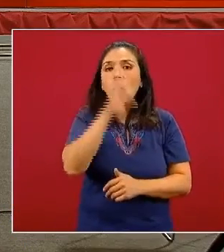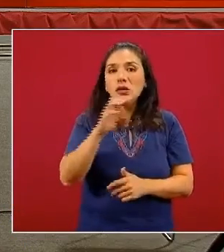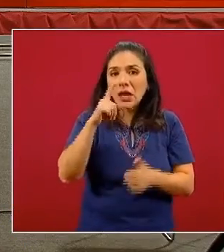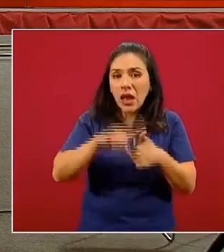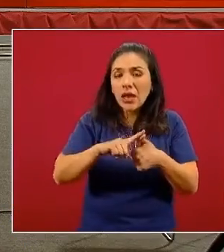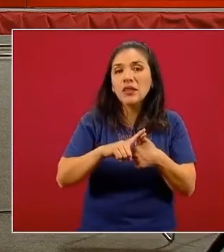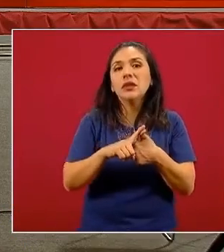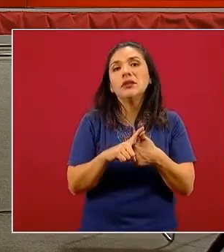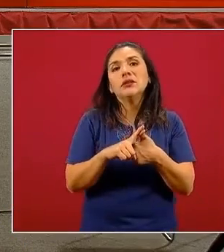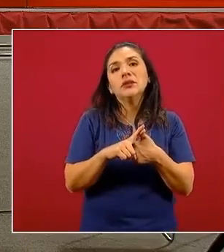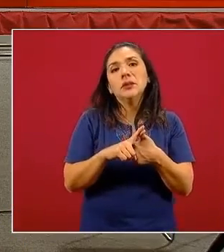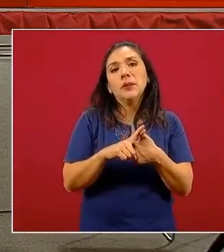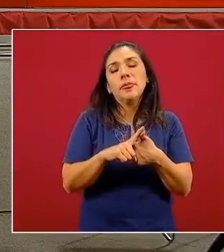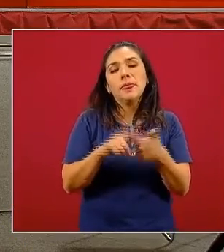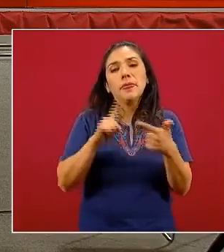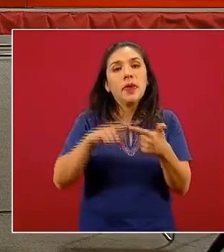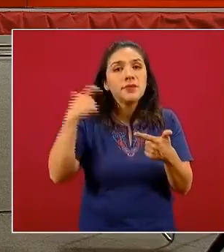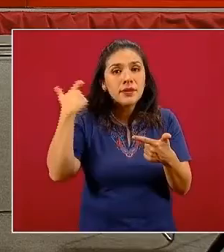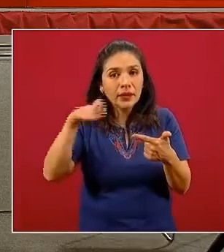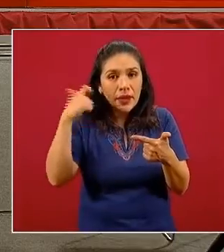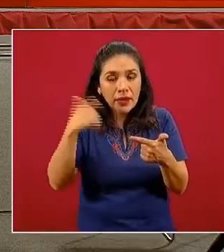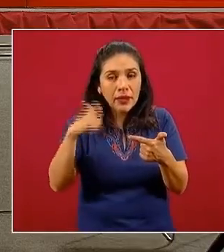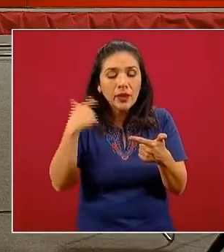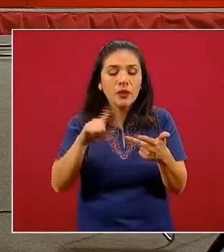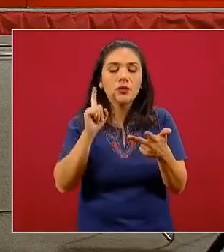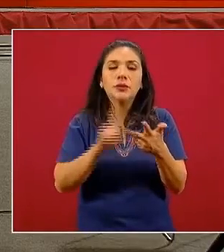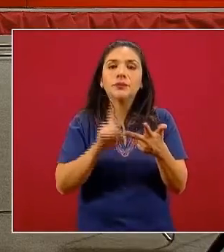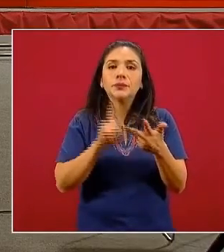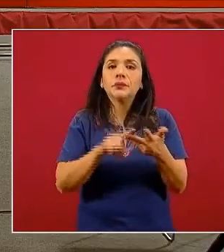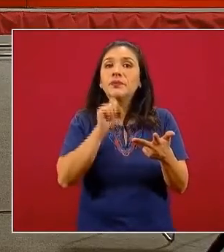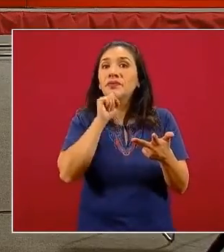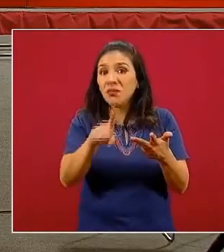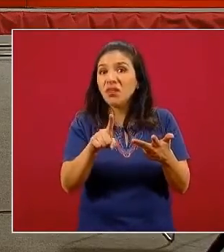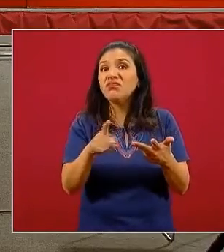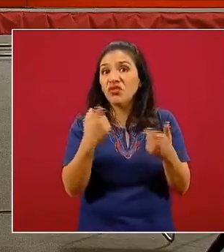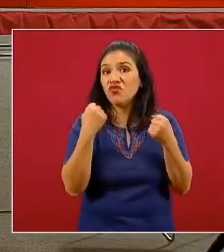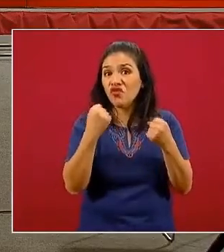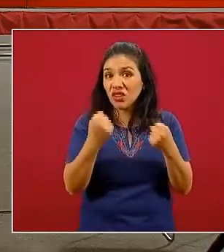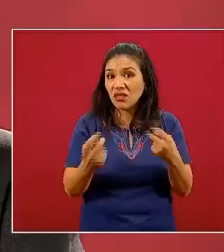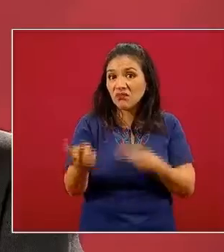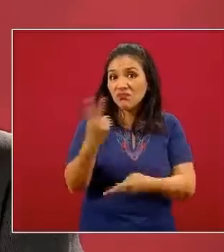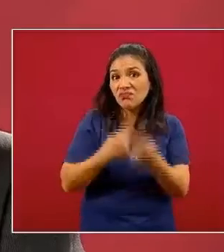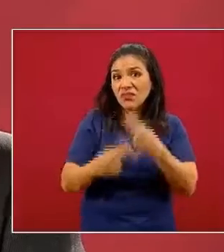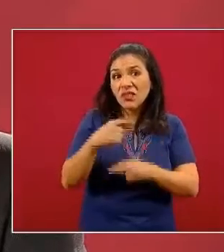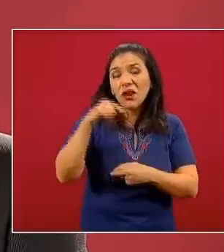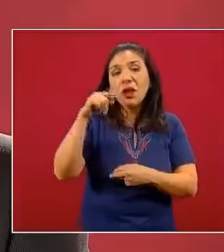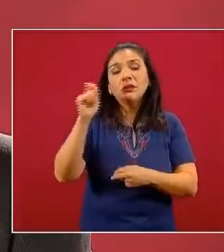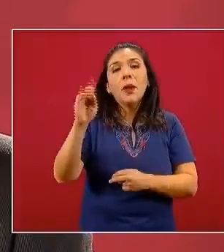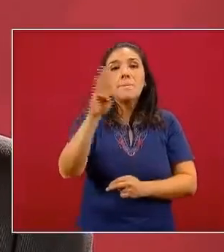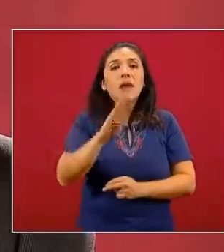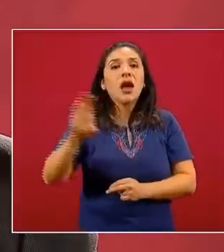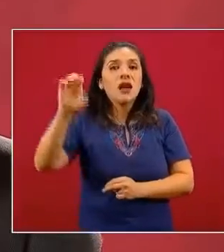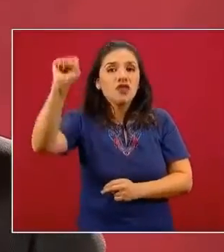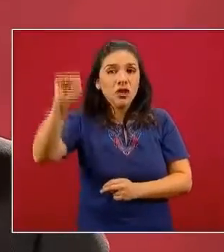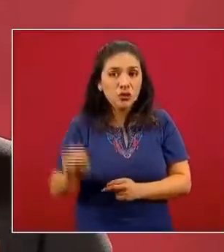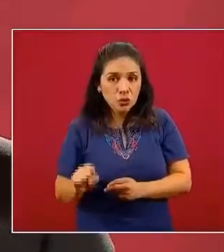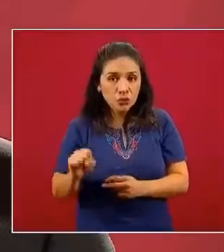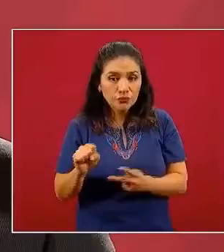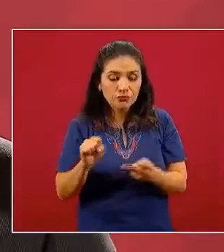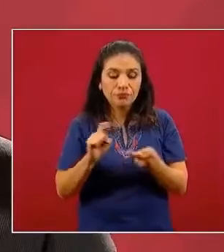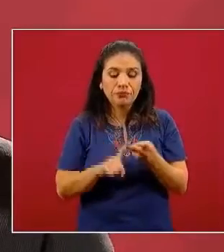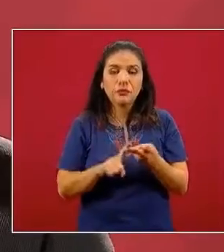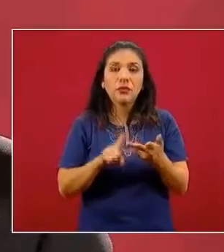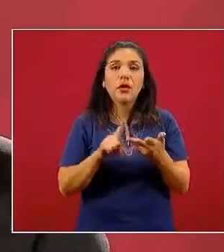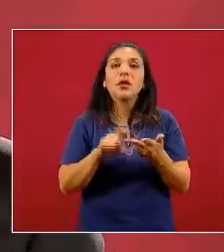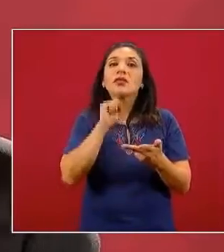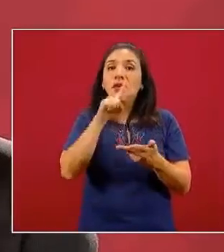Aguascalientes, Querétaro y también tenemos intensidad epidémica en Baja California Sur y